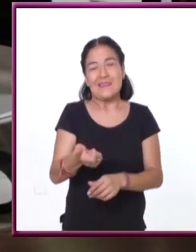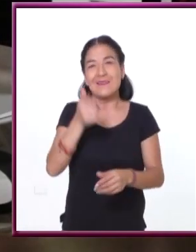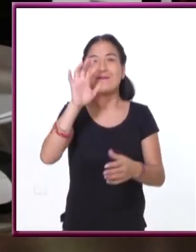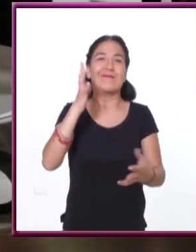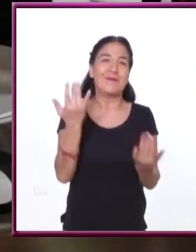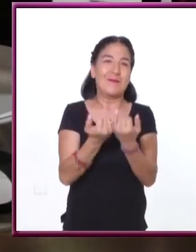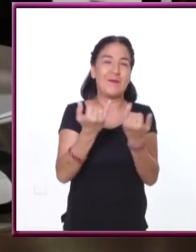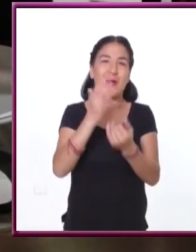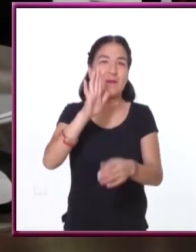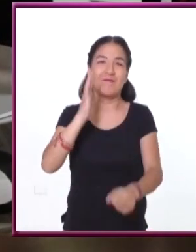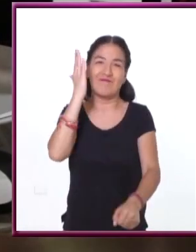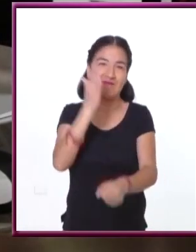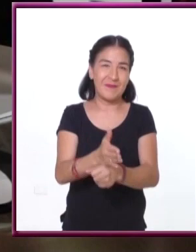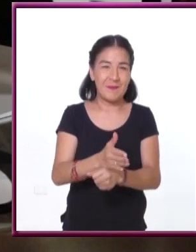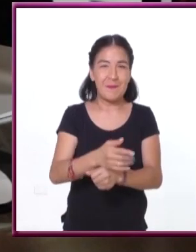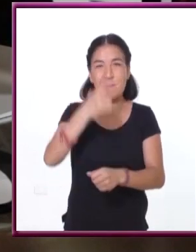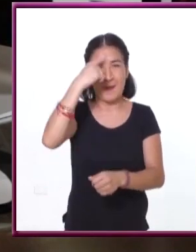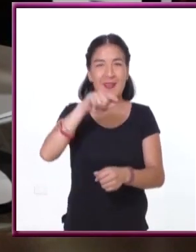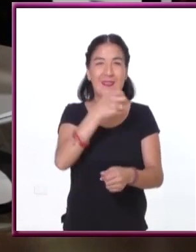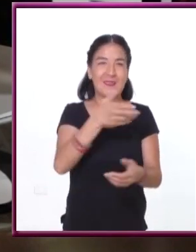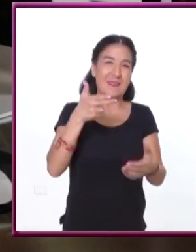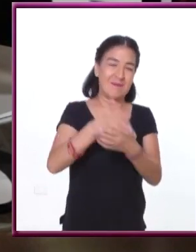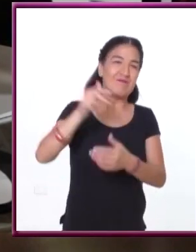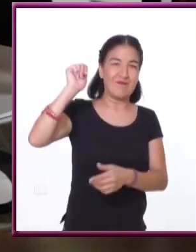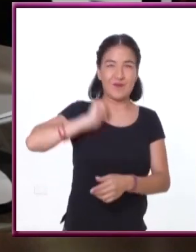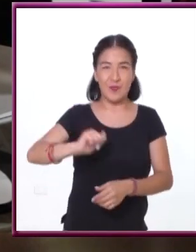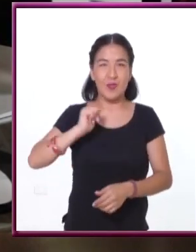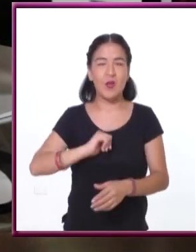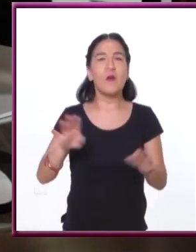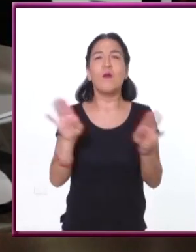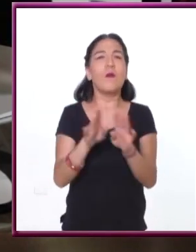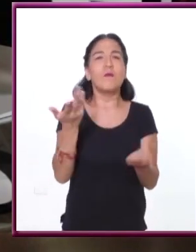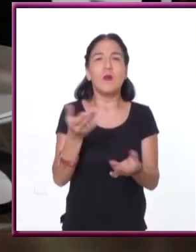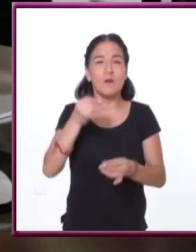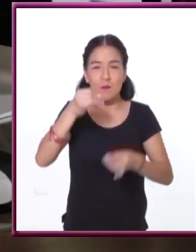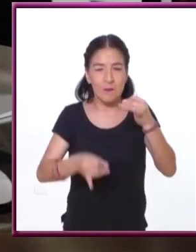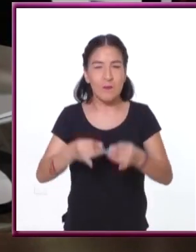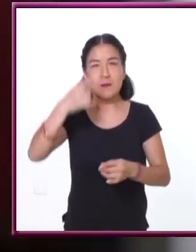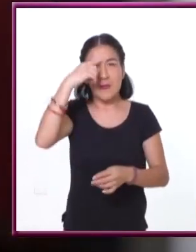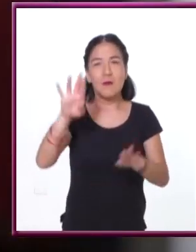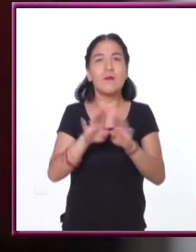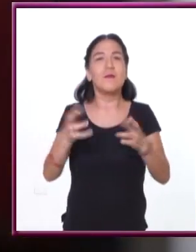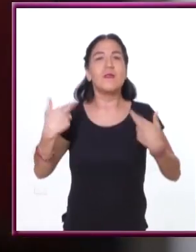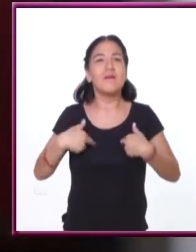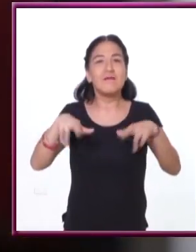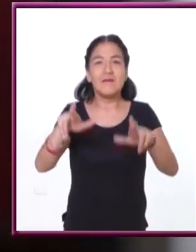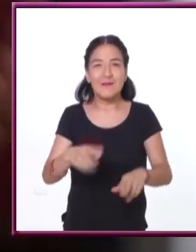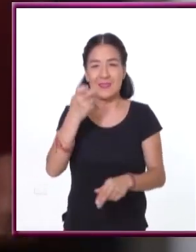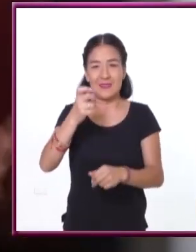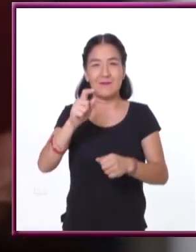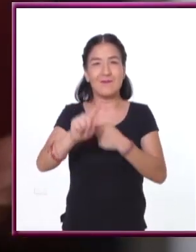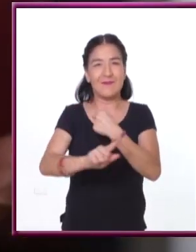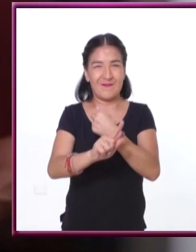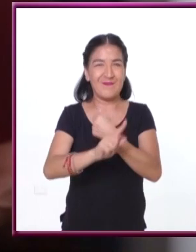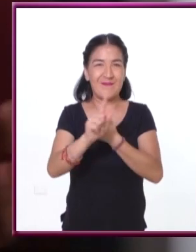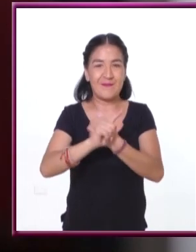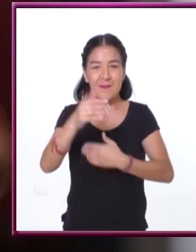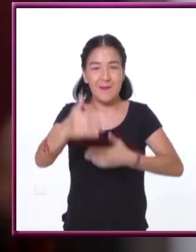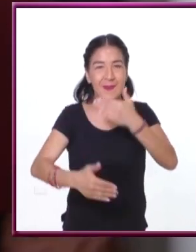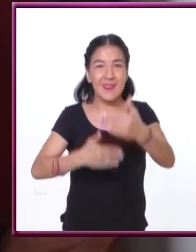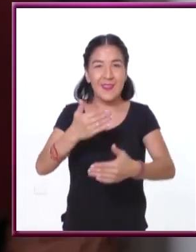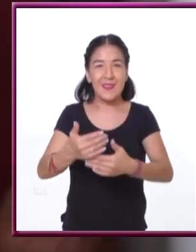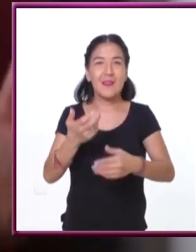por esto. ¿Cómo se manifiesta ahí la justicia y qué representa como en este proceso